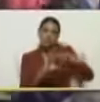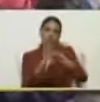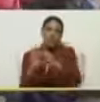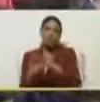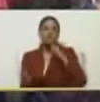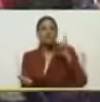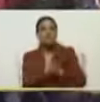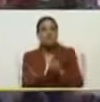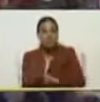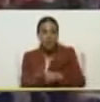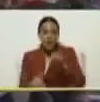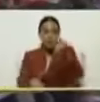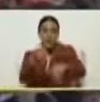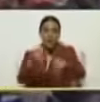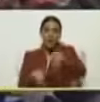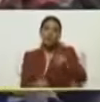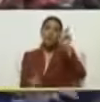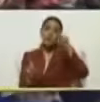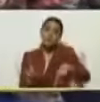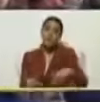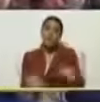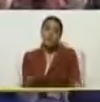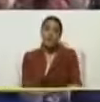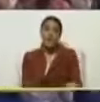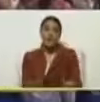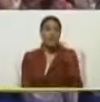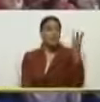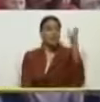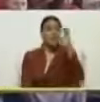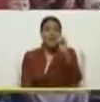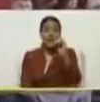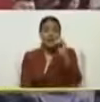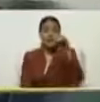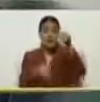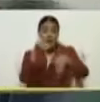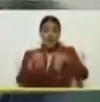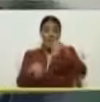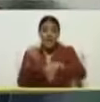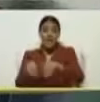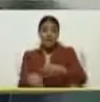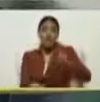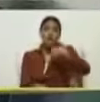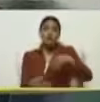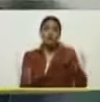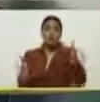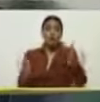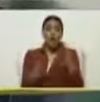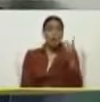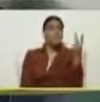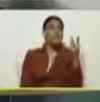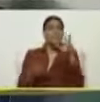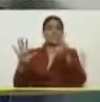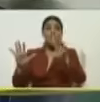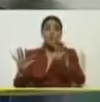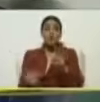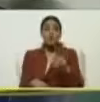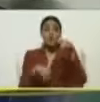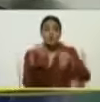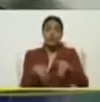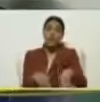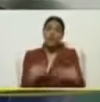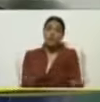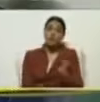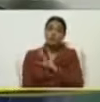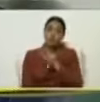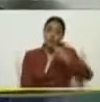realidad electoral. De 30 elecciones hemos ganado 28 elecciones. Y ahora